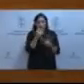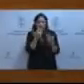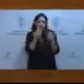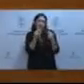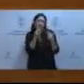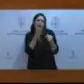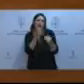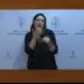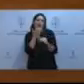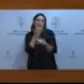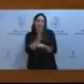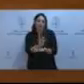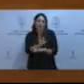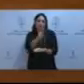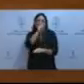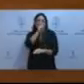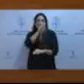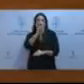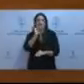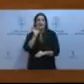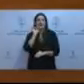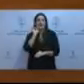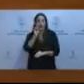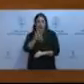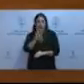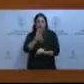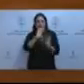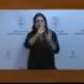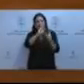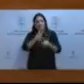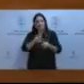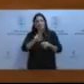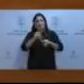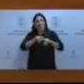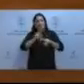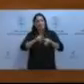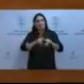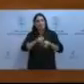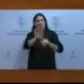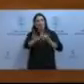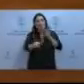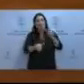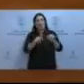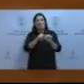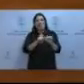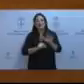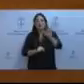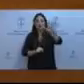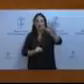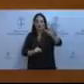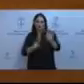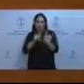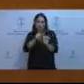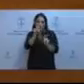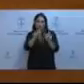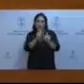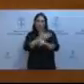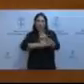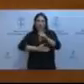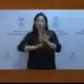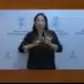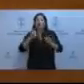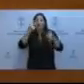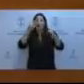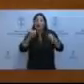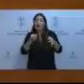en 2014 la Administración del Principado convocó un total de 5 plazas para personas con discapacidad, pero únicamente